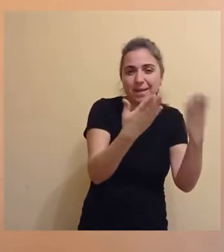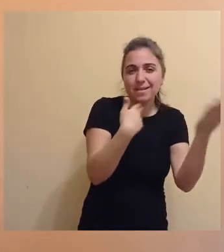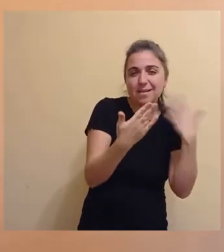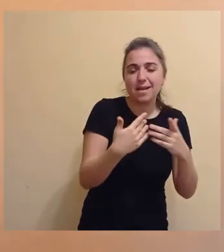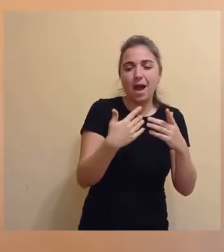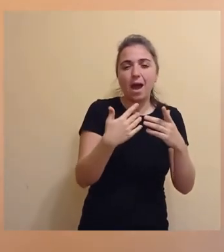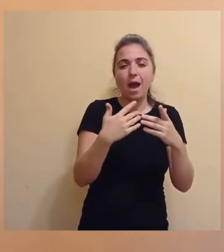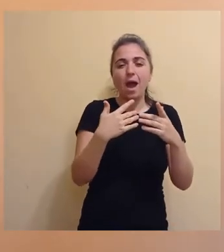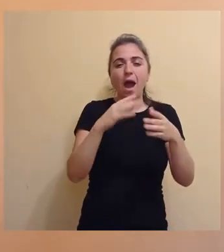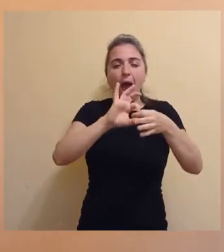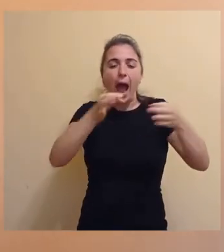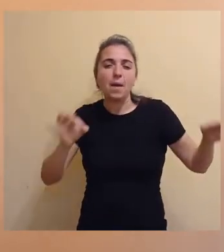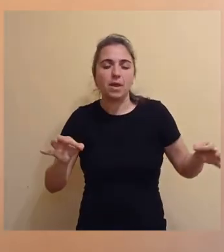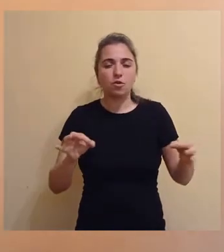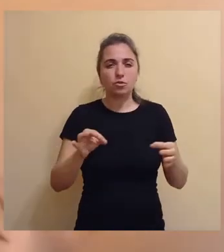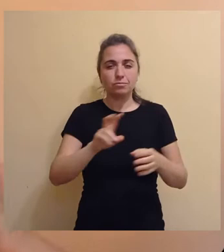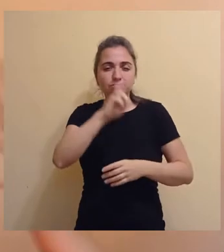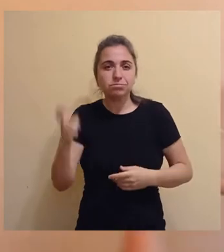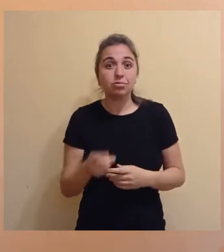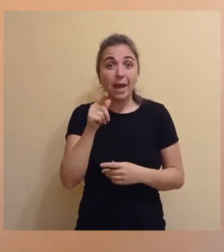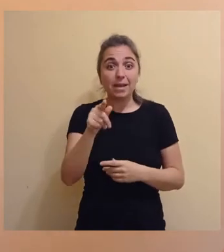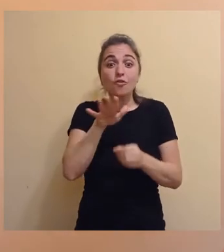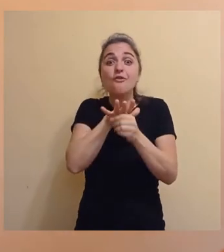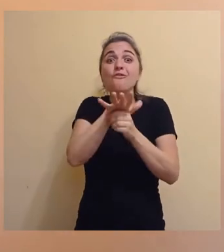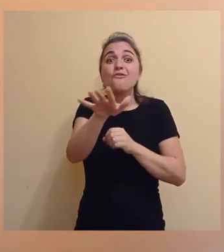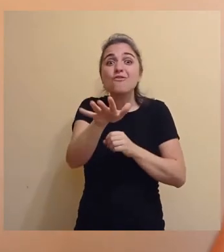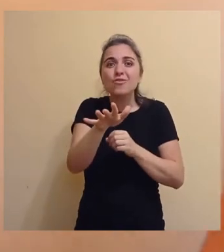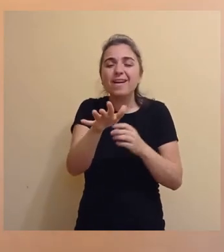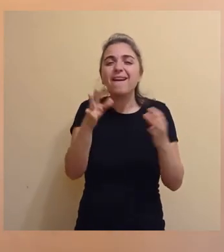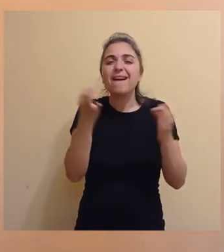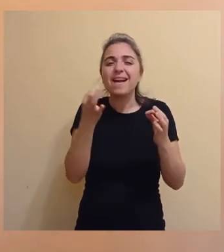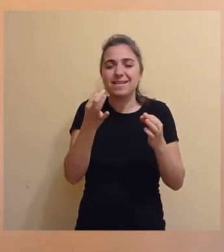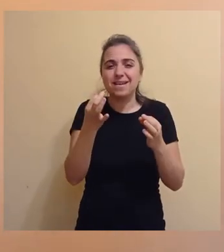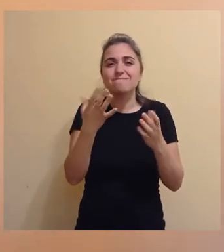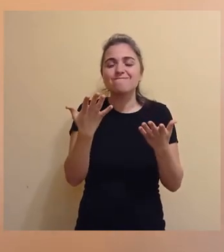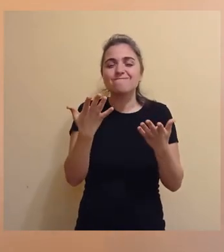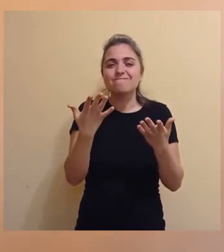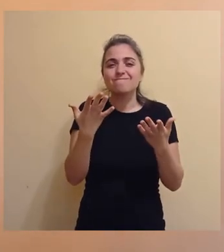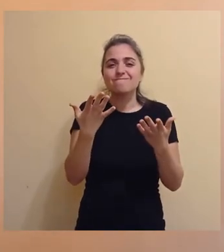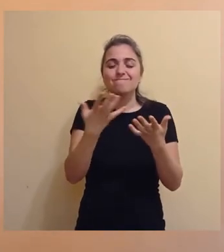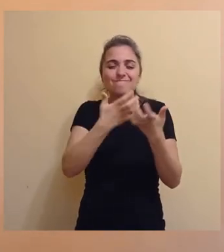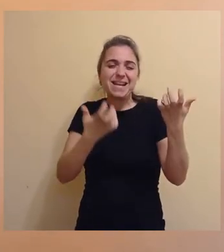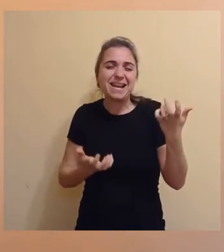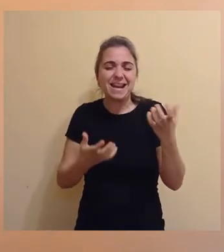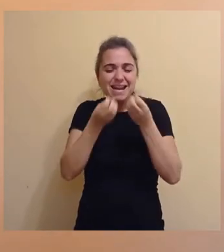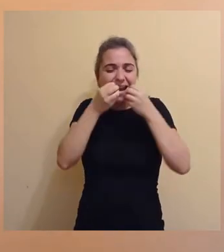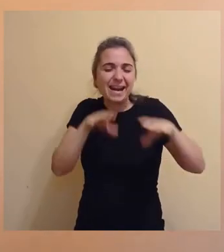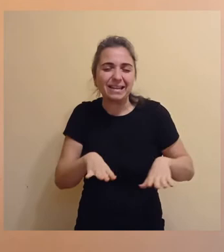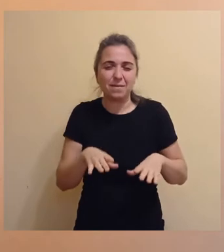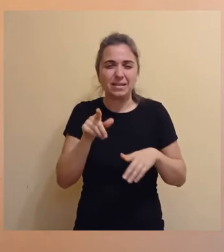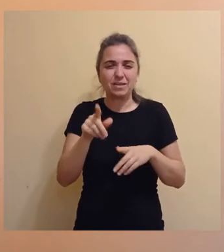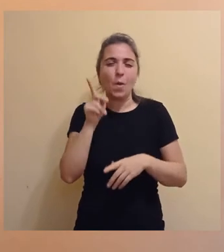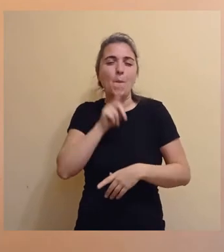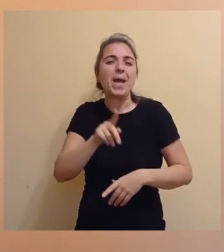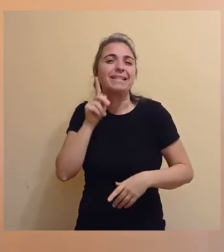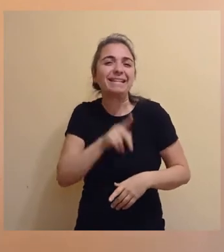nuestra familia con nuestro grupo de iguales, siempre influenciado por esas narrativas de que crean